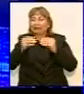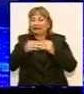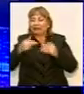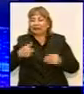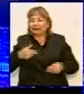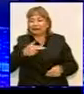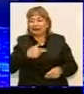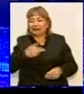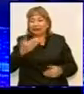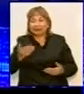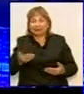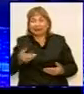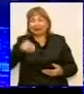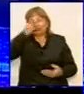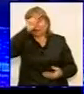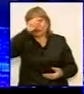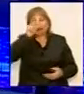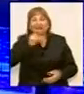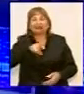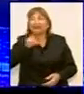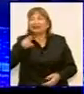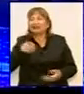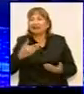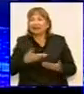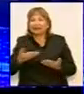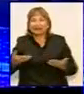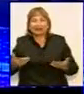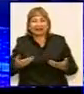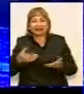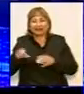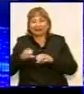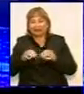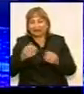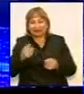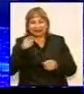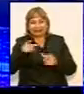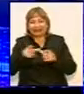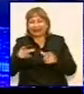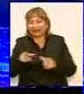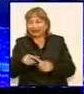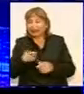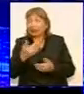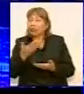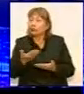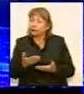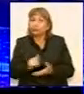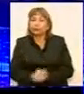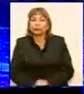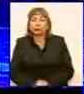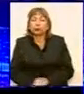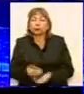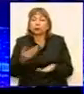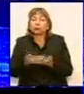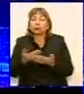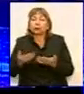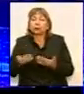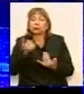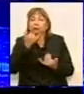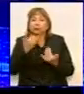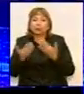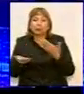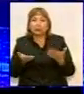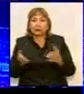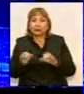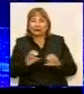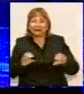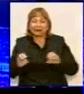nuestro país y las necesidades, además de las demandas también de ese sector, y las consecuencias también sobre esta